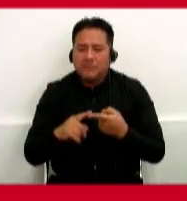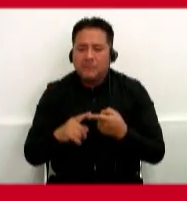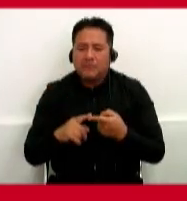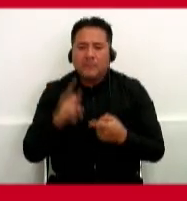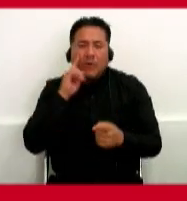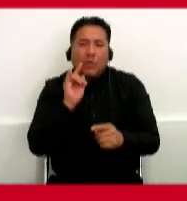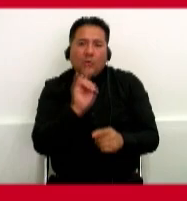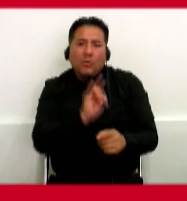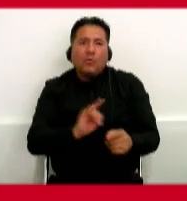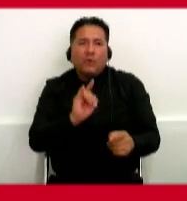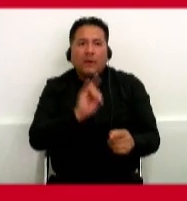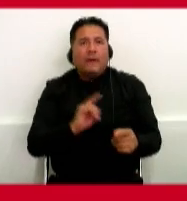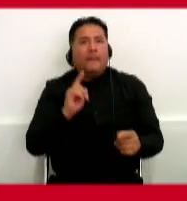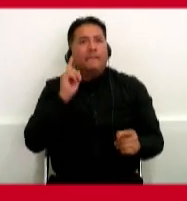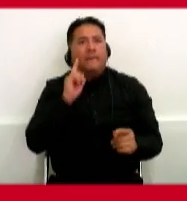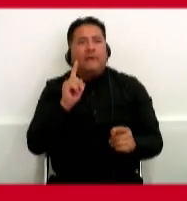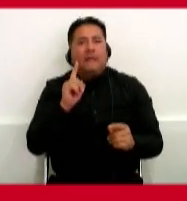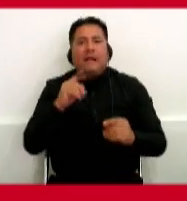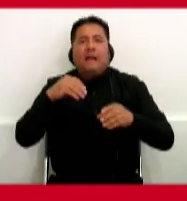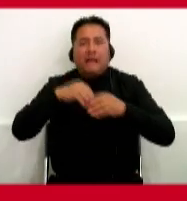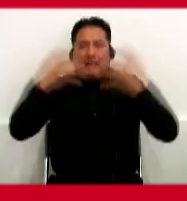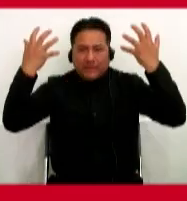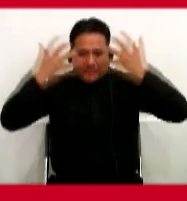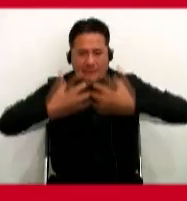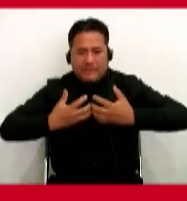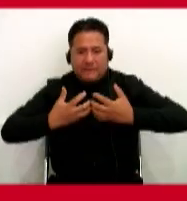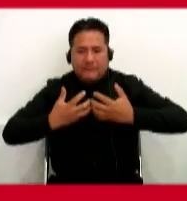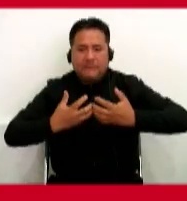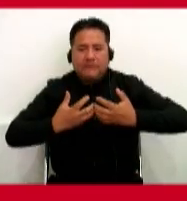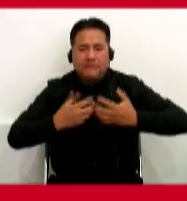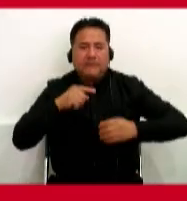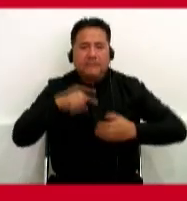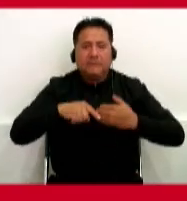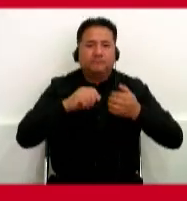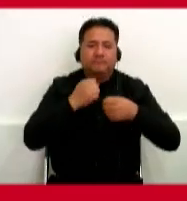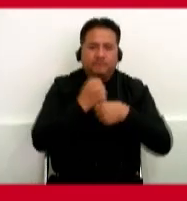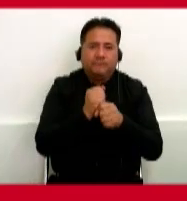usan dentro de la industria para desarrollar este tipo de proyectos.